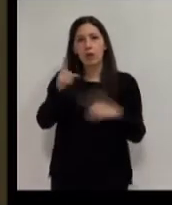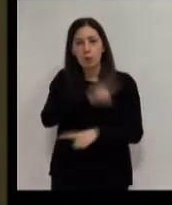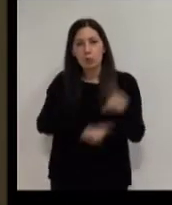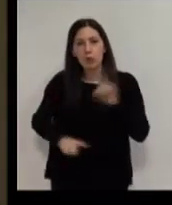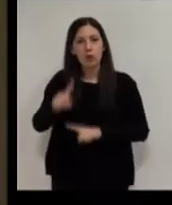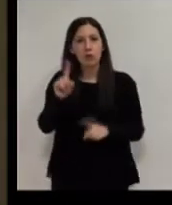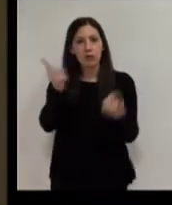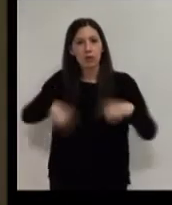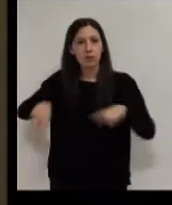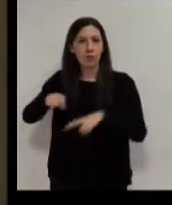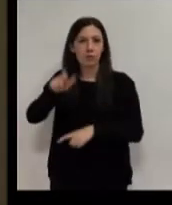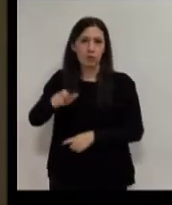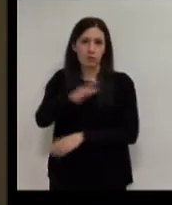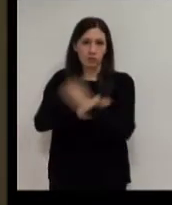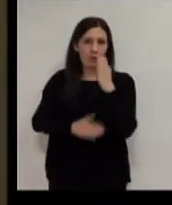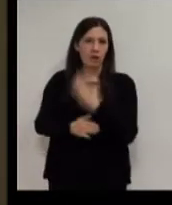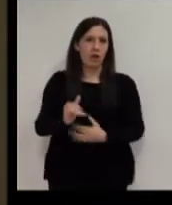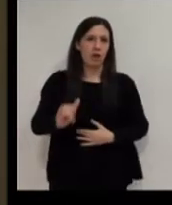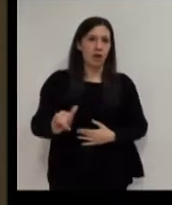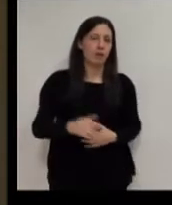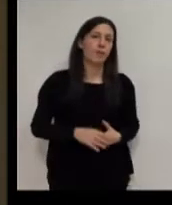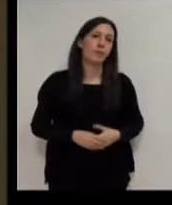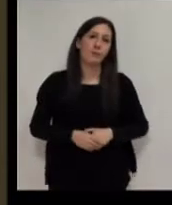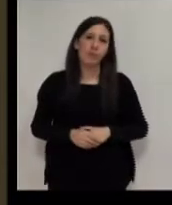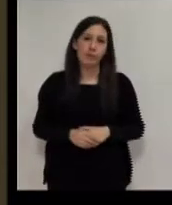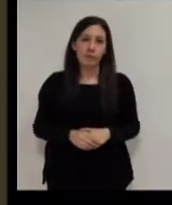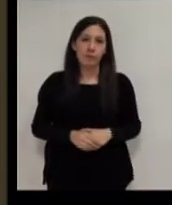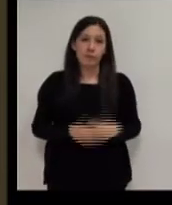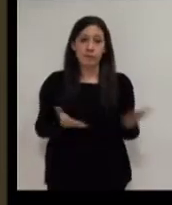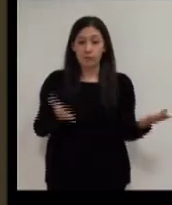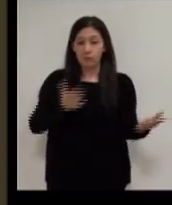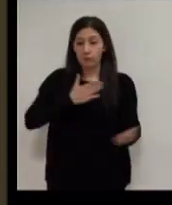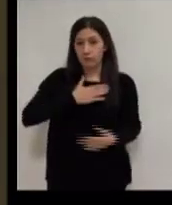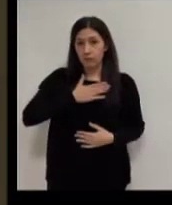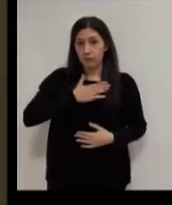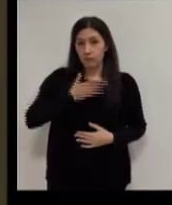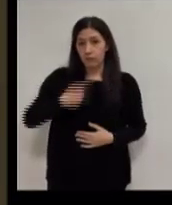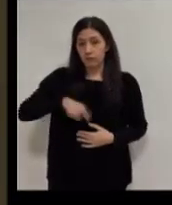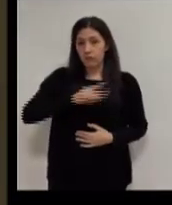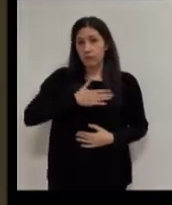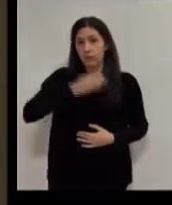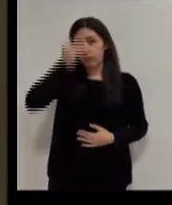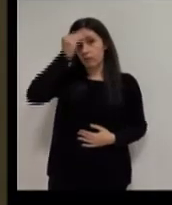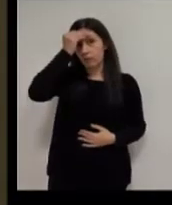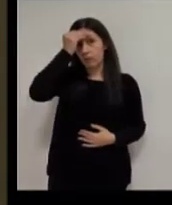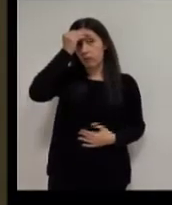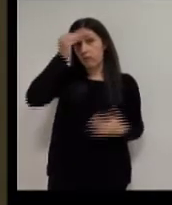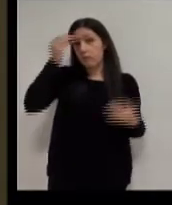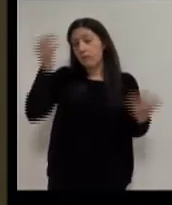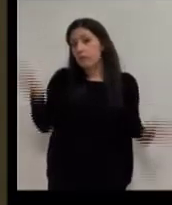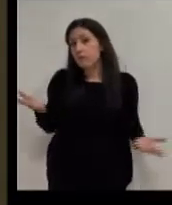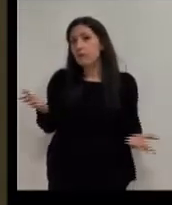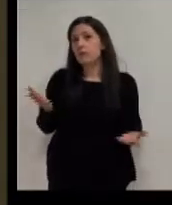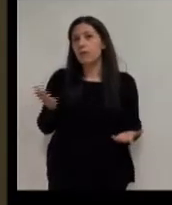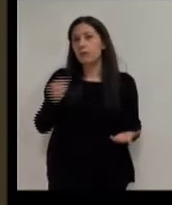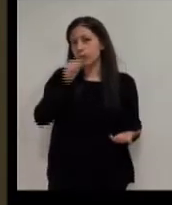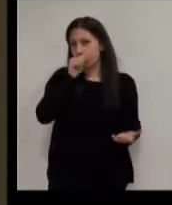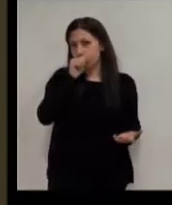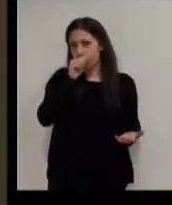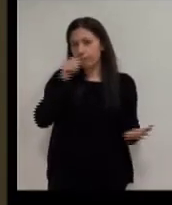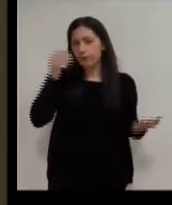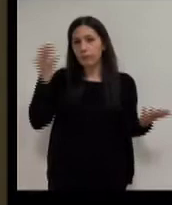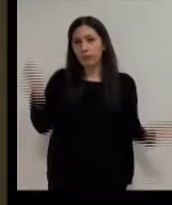las necesidades, la problemática de las personas con discapacidad. Nosotros pensamos que